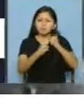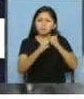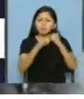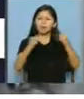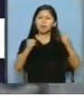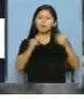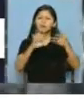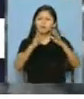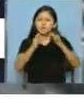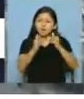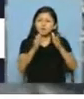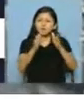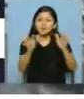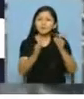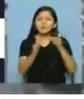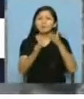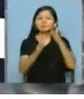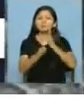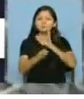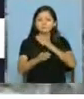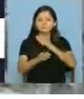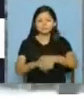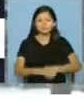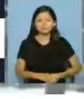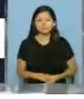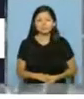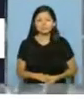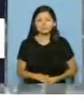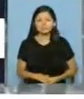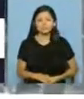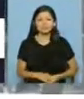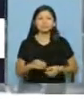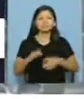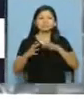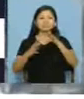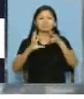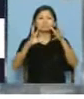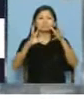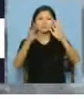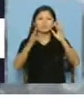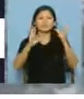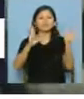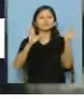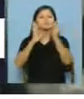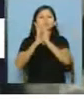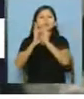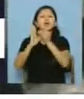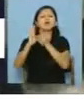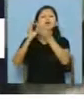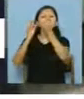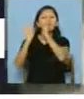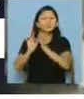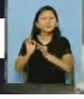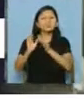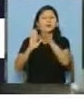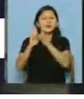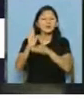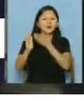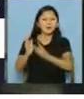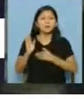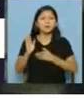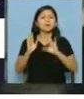con el trabajo de gobierno, y Jujuy es ejemplo en muchas cosas a nivel nacional y a nivel internacional también, con lo que tiene que ver con el cuidado del